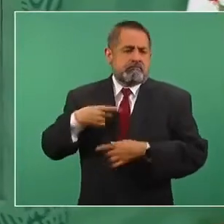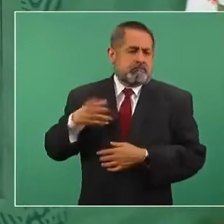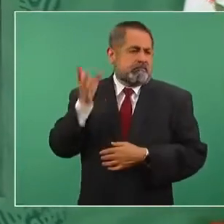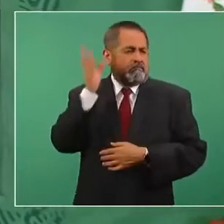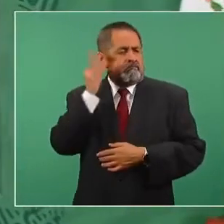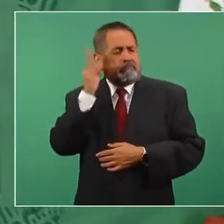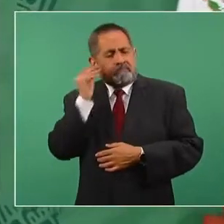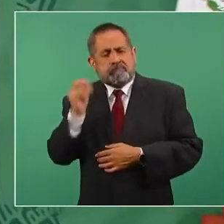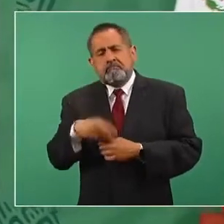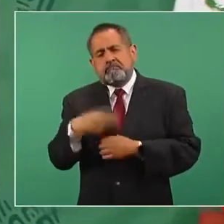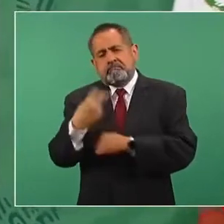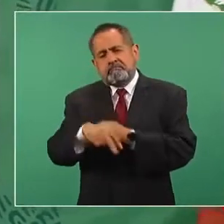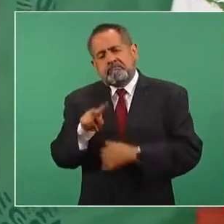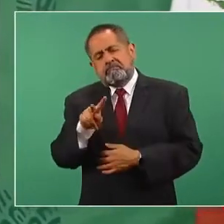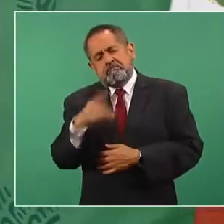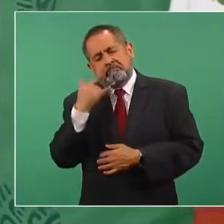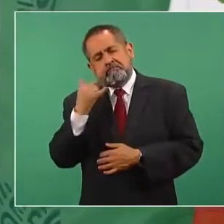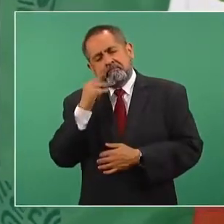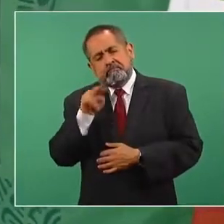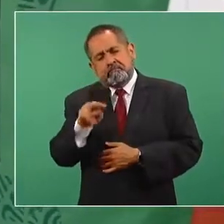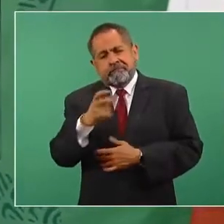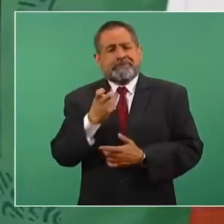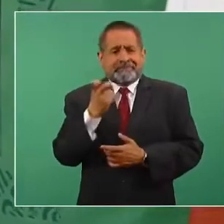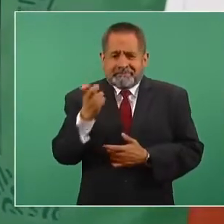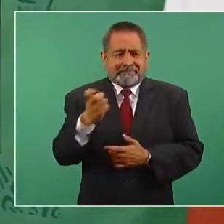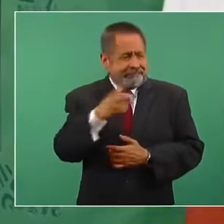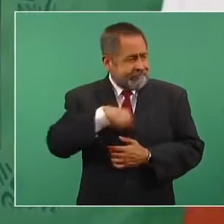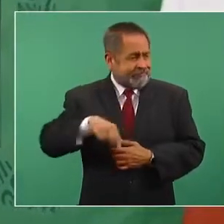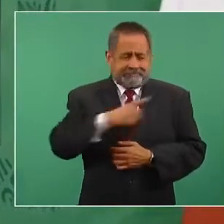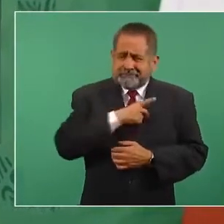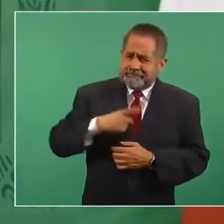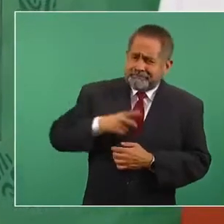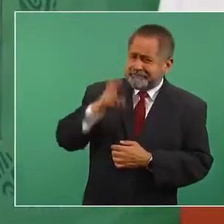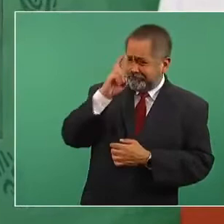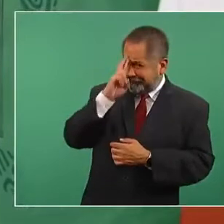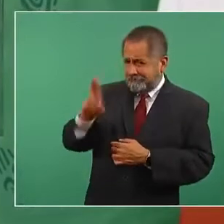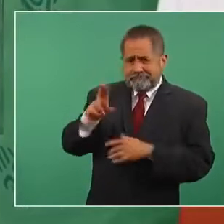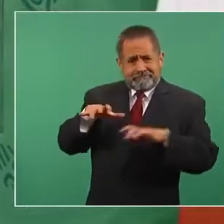el que ve la televisión, que se le debe de respetar